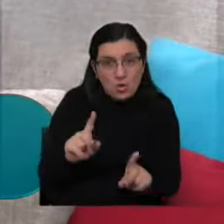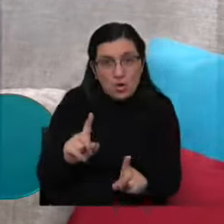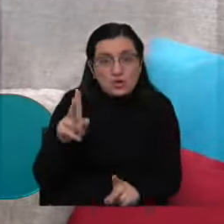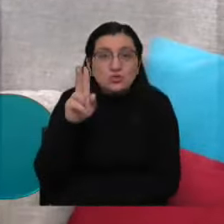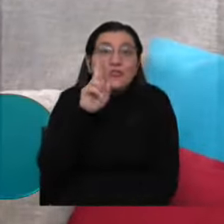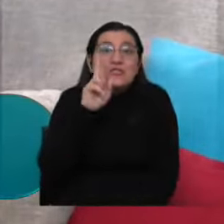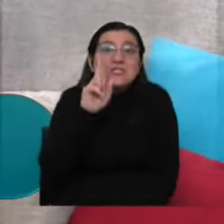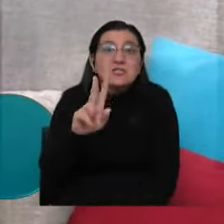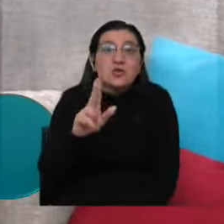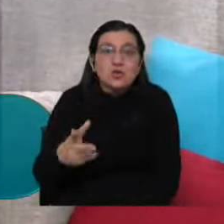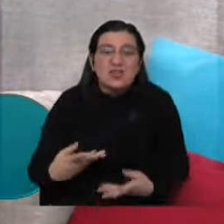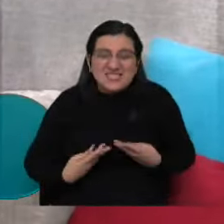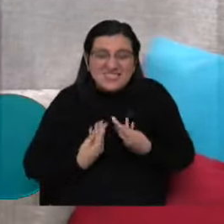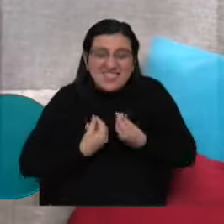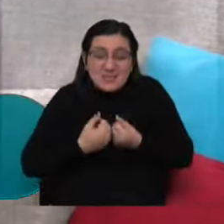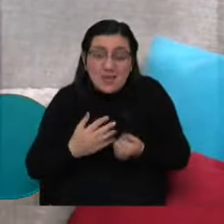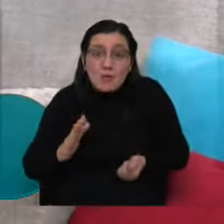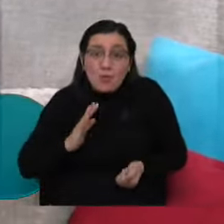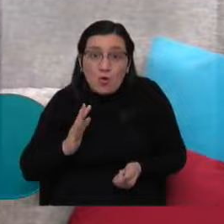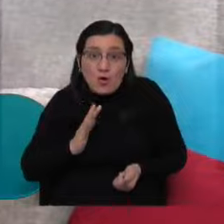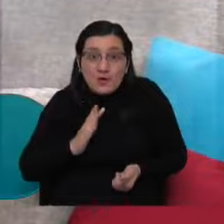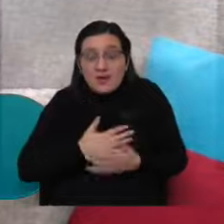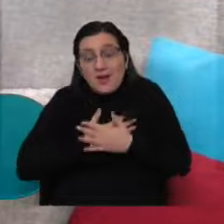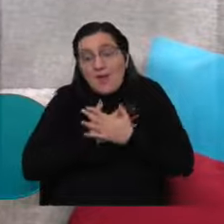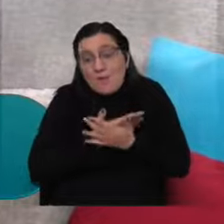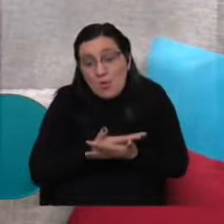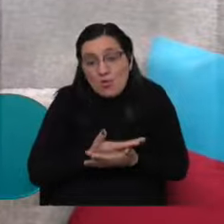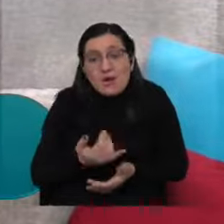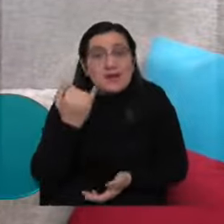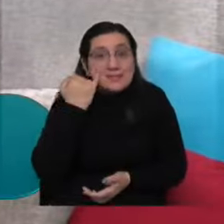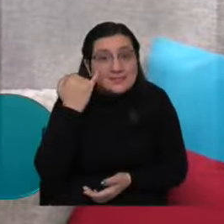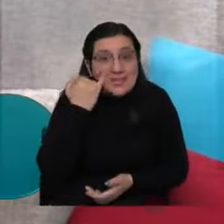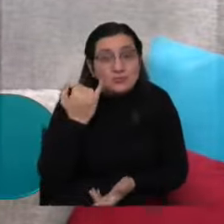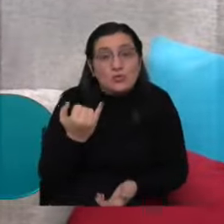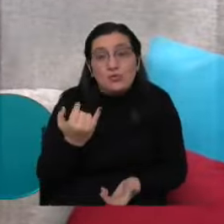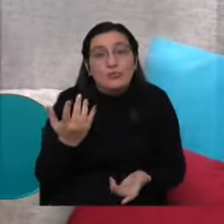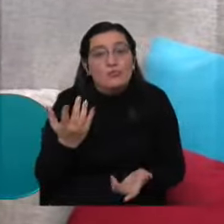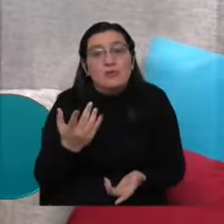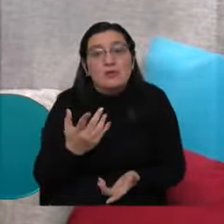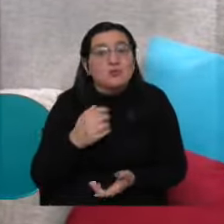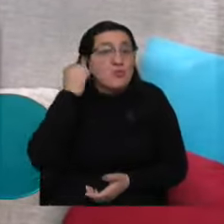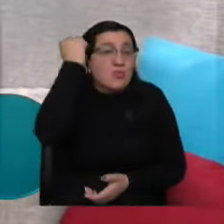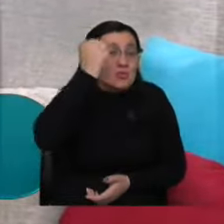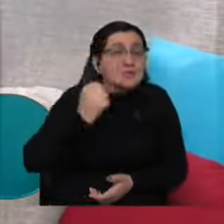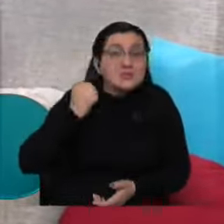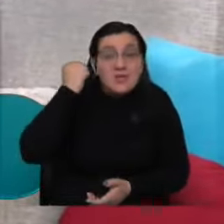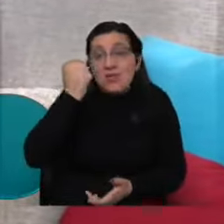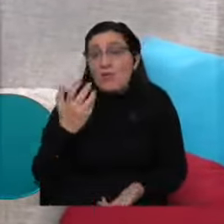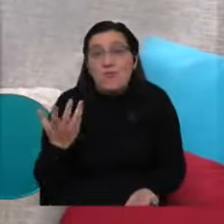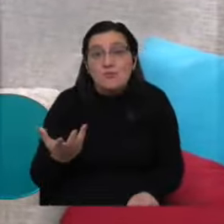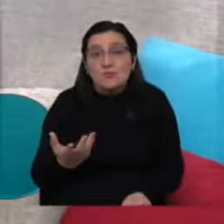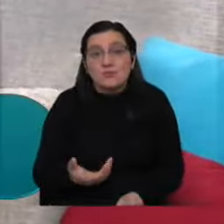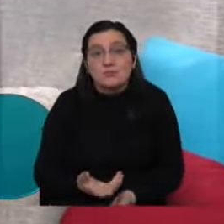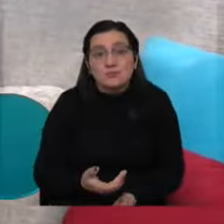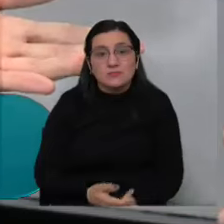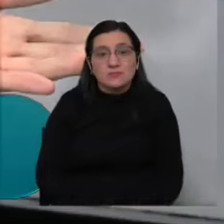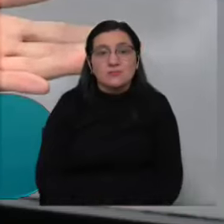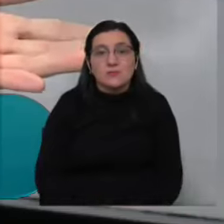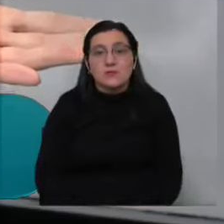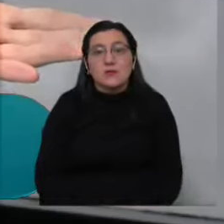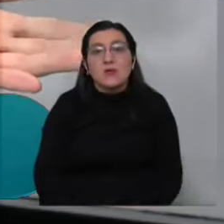que ver con lo que le pasa a la mujer lo que le pasa a la mujer en el amor lo que le pasa a la mujer en el sexo lo que pasa a la mujer en sus deseos en sus fantasías y eso es loos